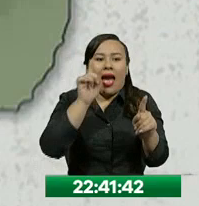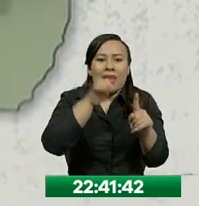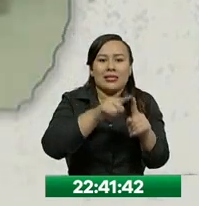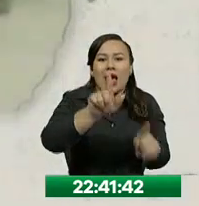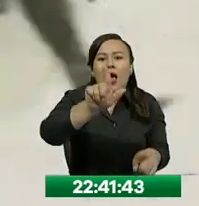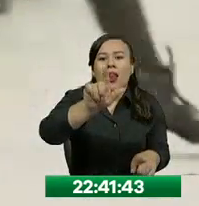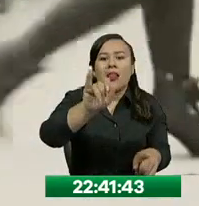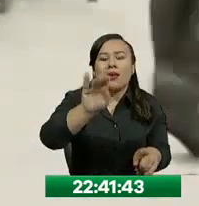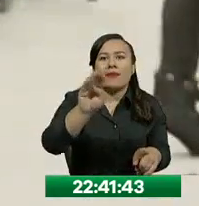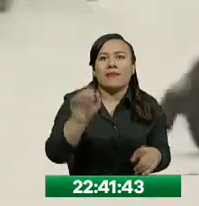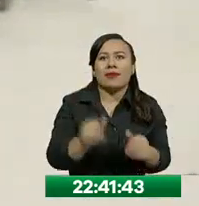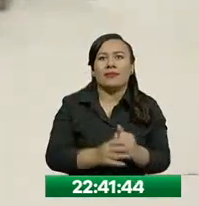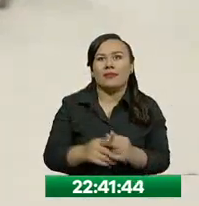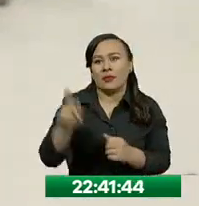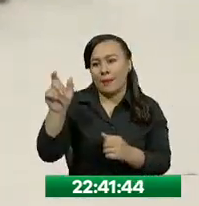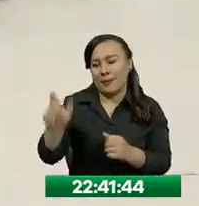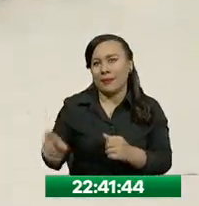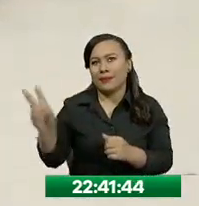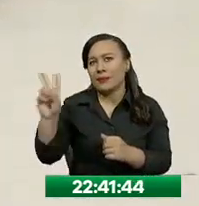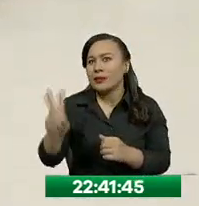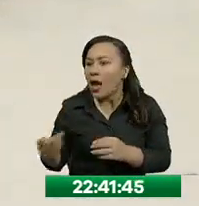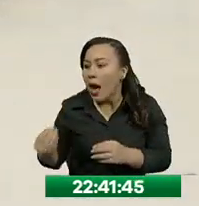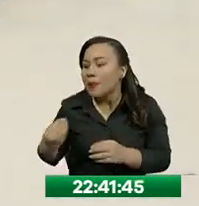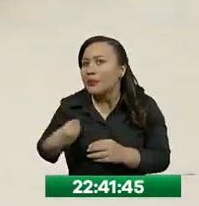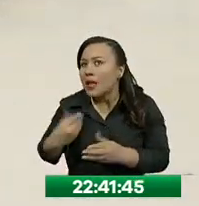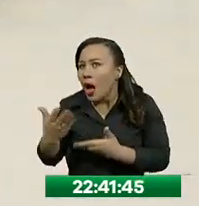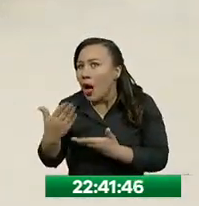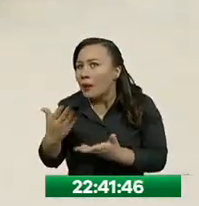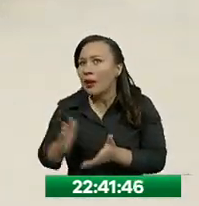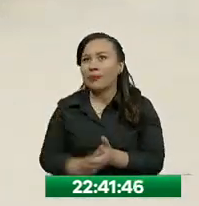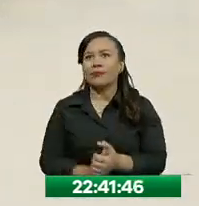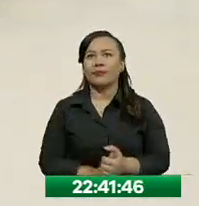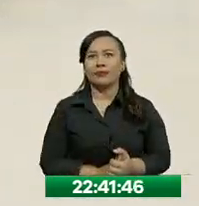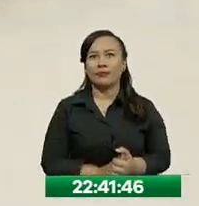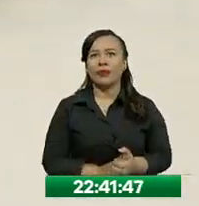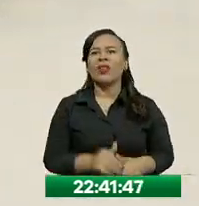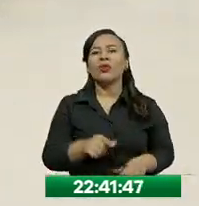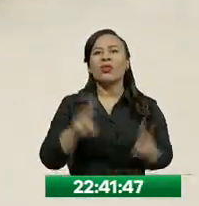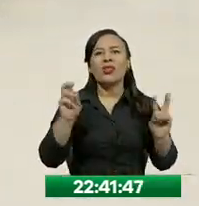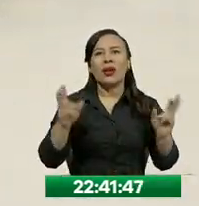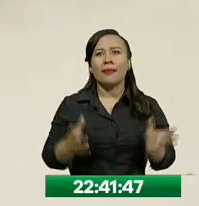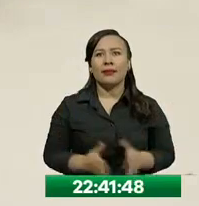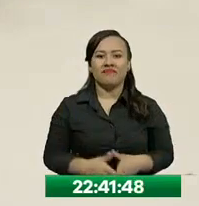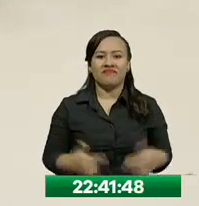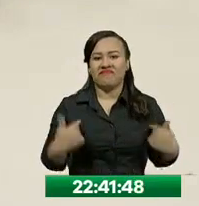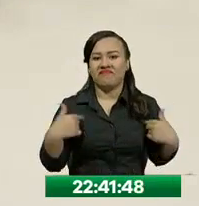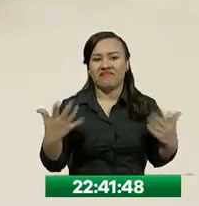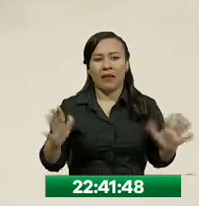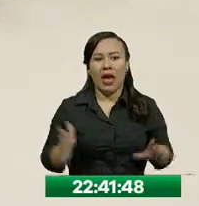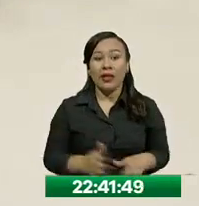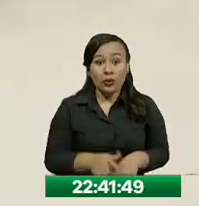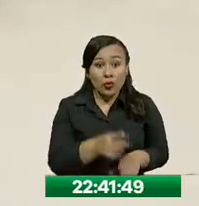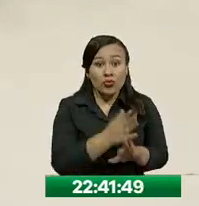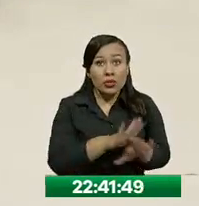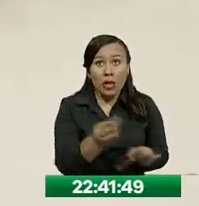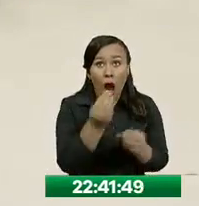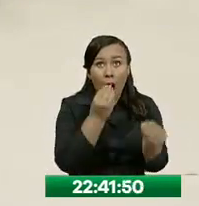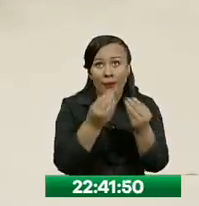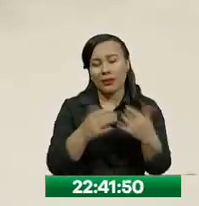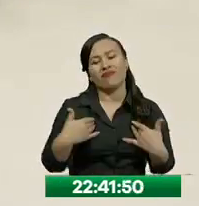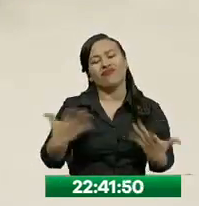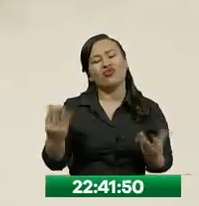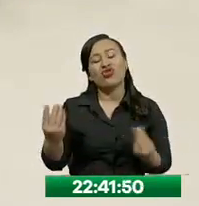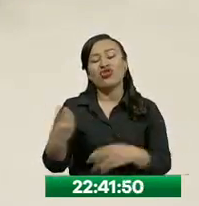conseguí a un venezolano y me dice, ¿qué tienes? Me dice, no, nada. ¿Comiste? Me dice, no, tengo varios días que no